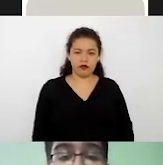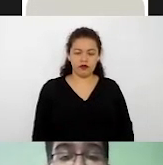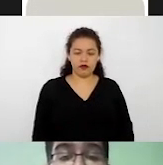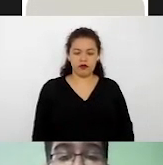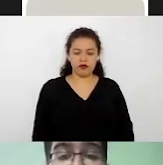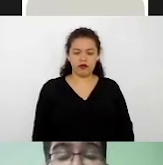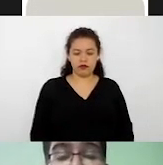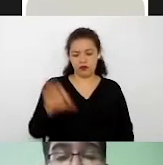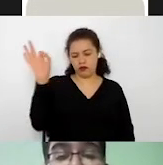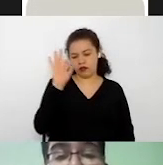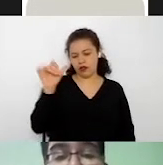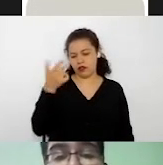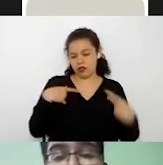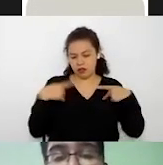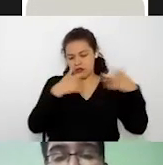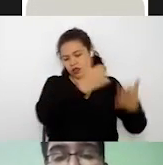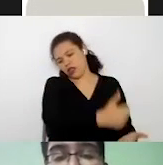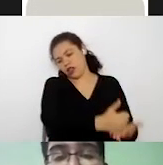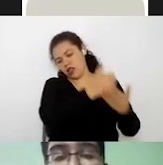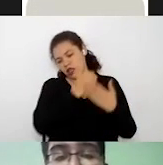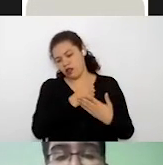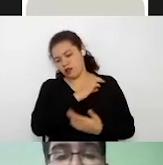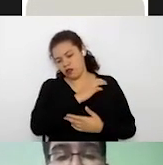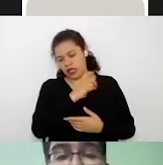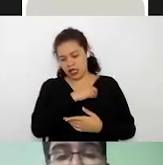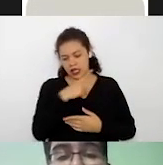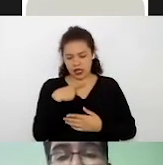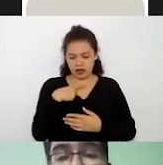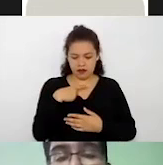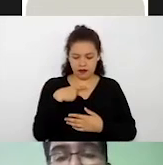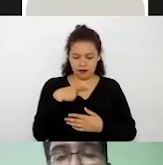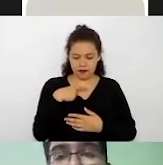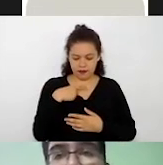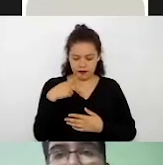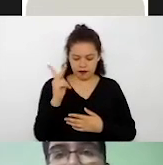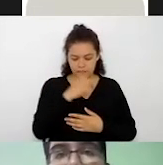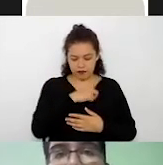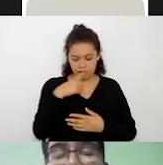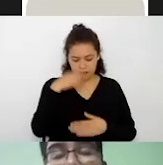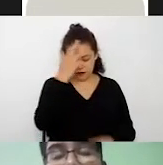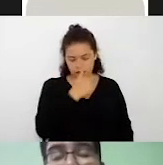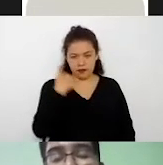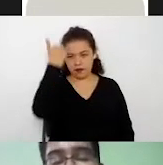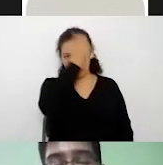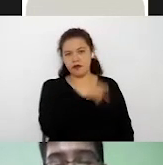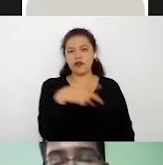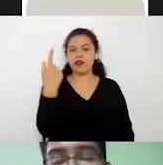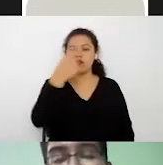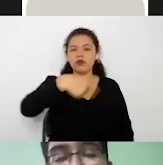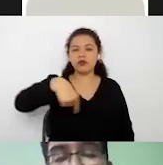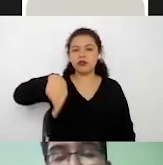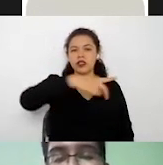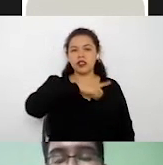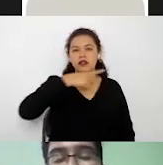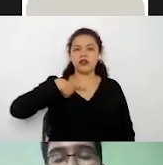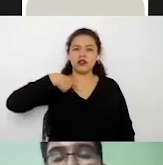quizás con algún otro personal, pero sí tendrían que checarlo ustedes. Por eso les digo que parecemos